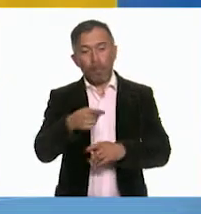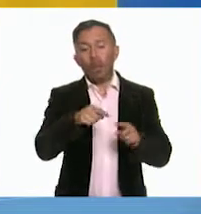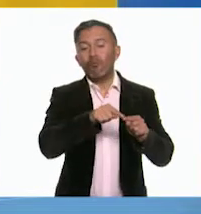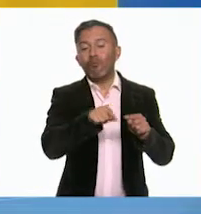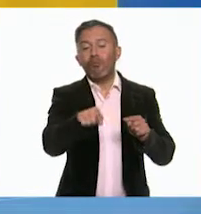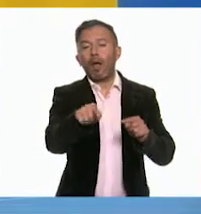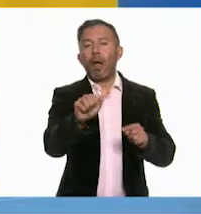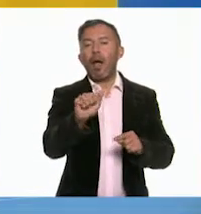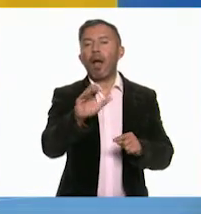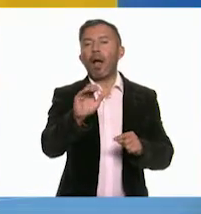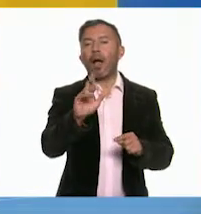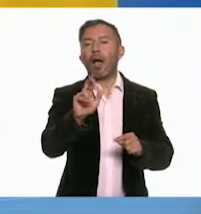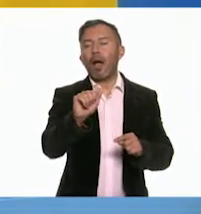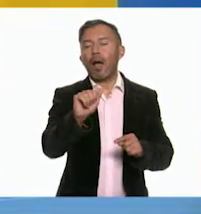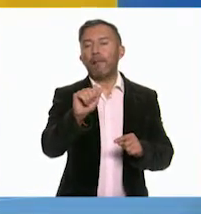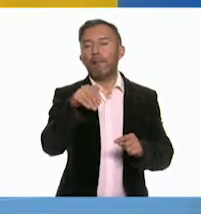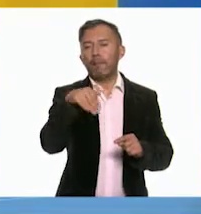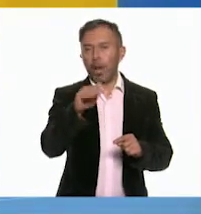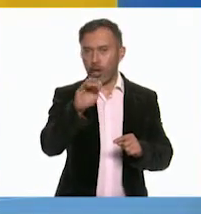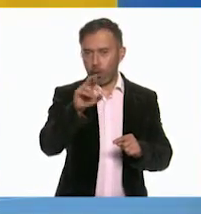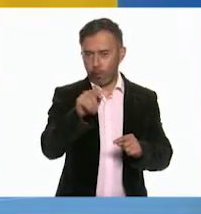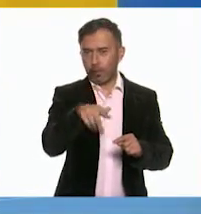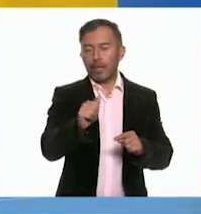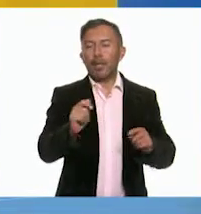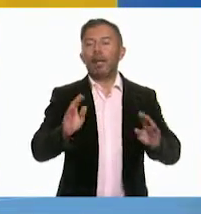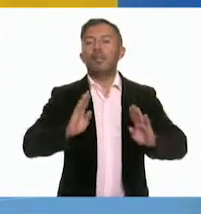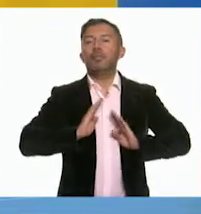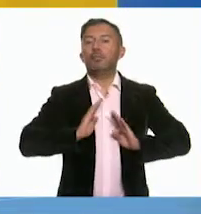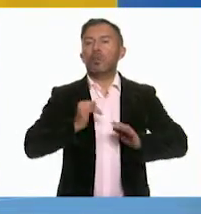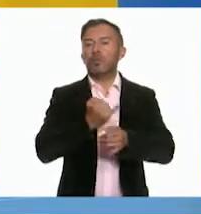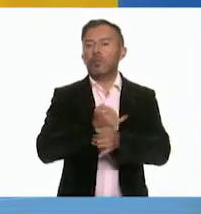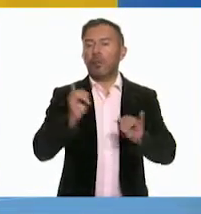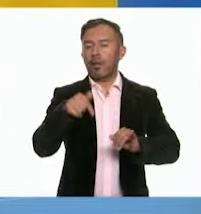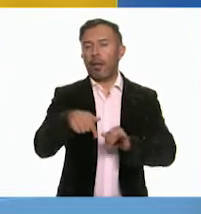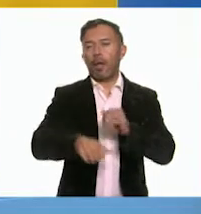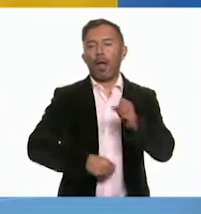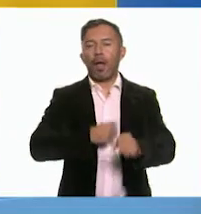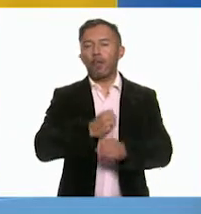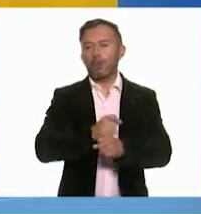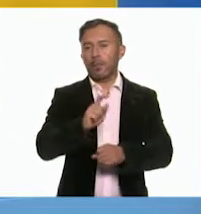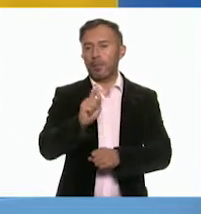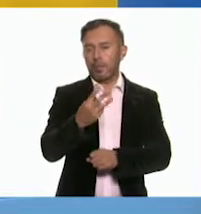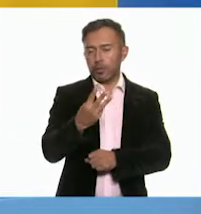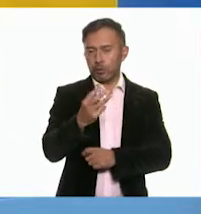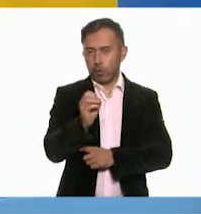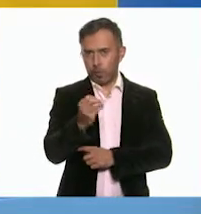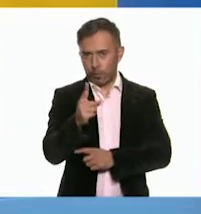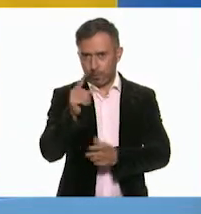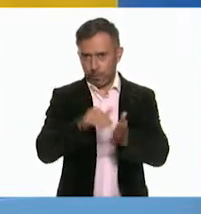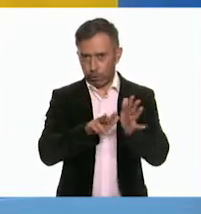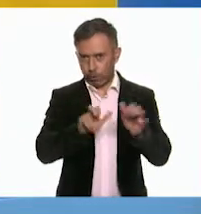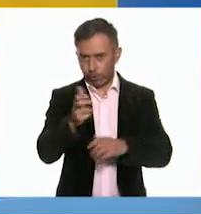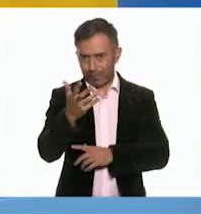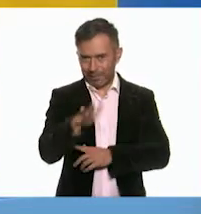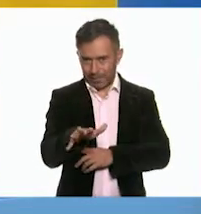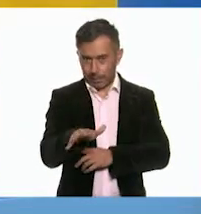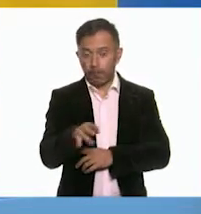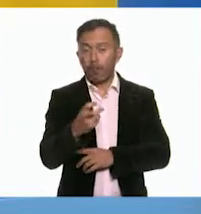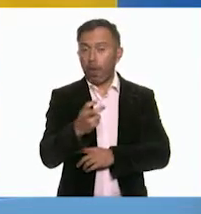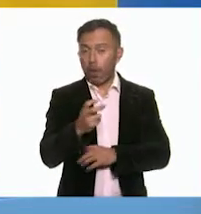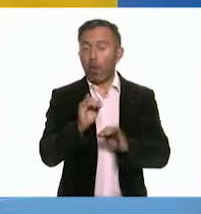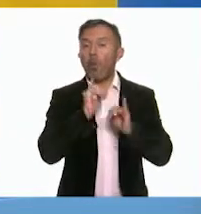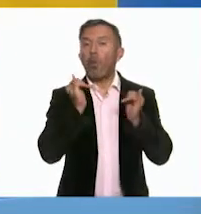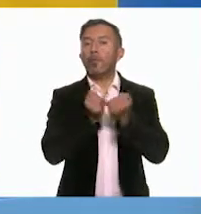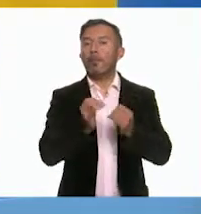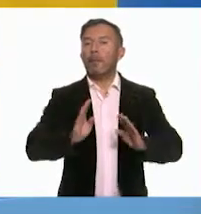se constituyó el ejército insurgente el 23 de octubre de 1810. En esa junta militar, Miguel Hidalgo fue